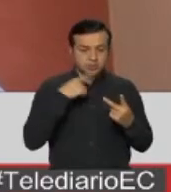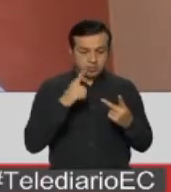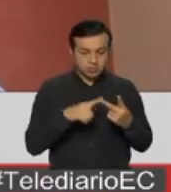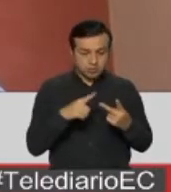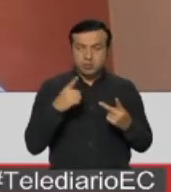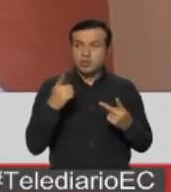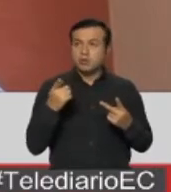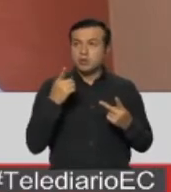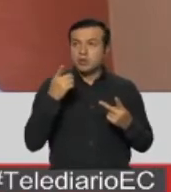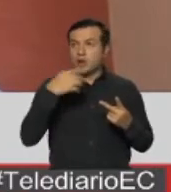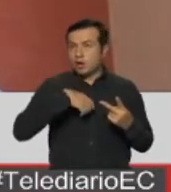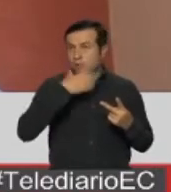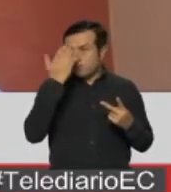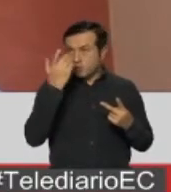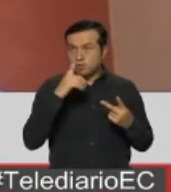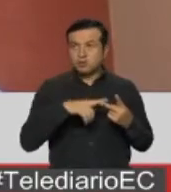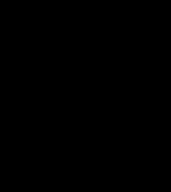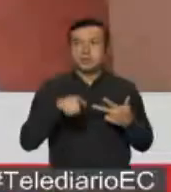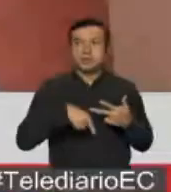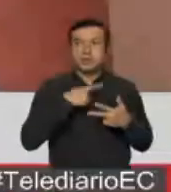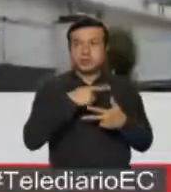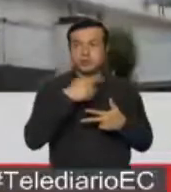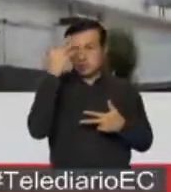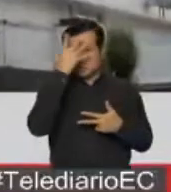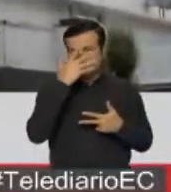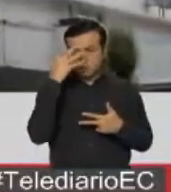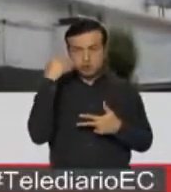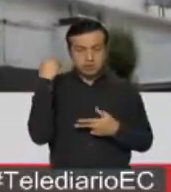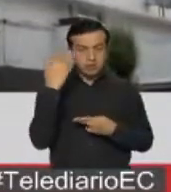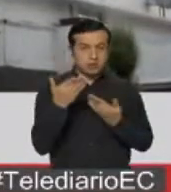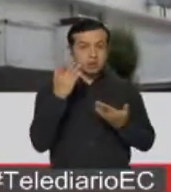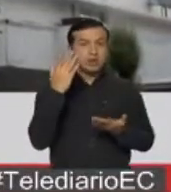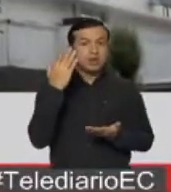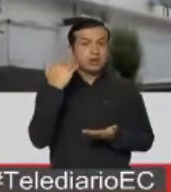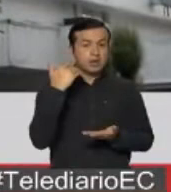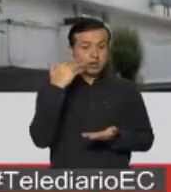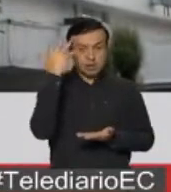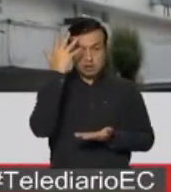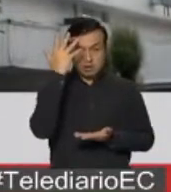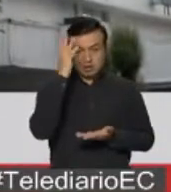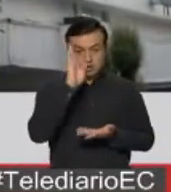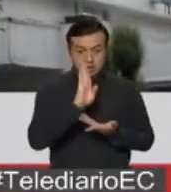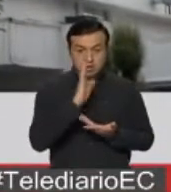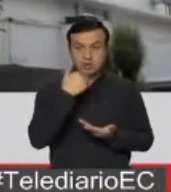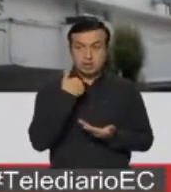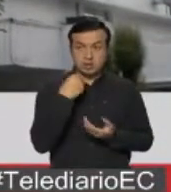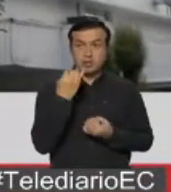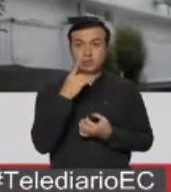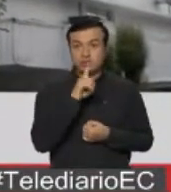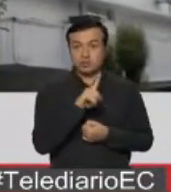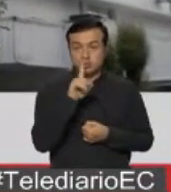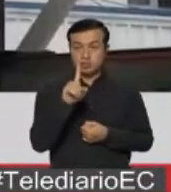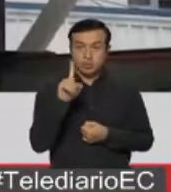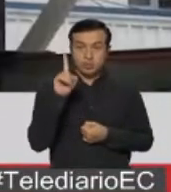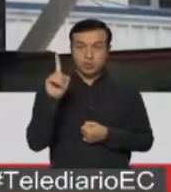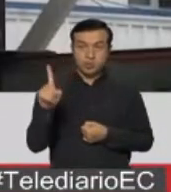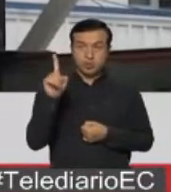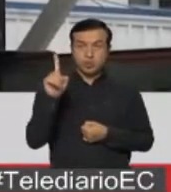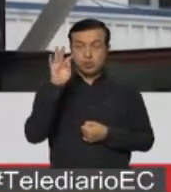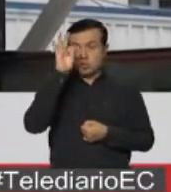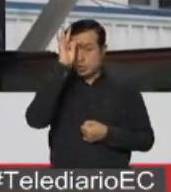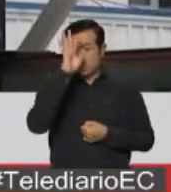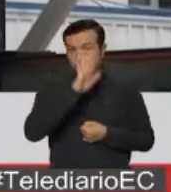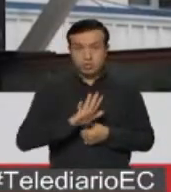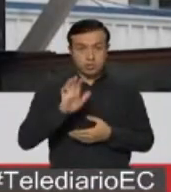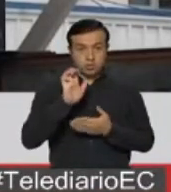de Ambato y de Esmeraldas. El IES cuenta con una red de 101 hospitales a nivel nacional y